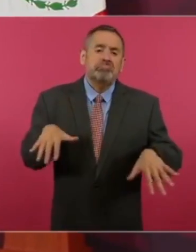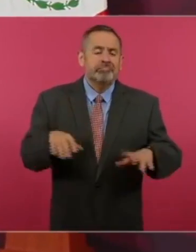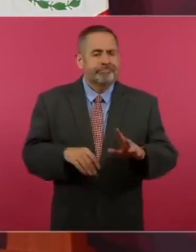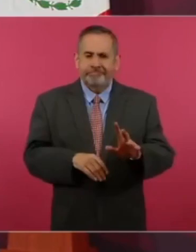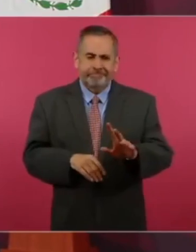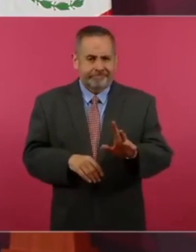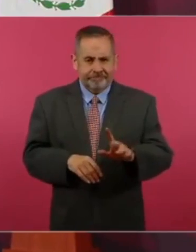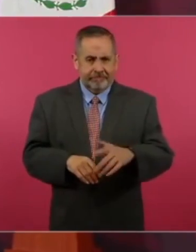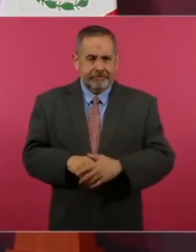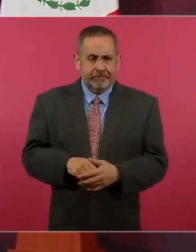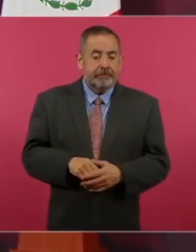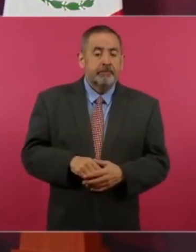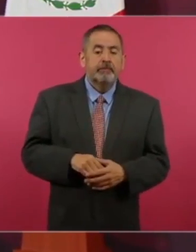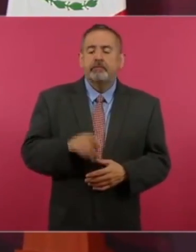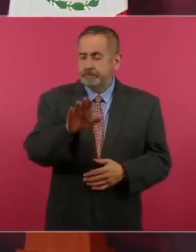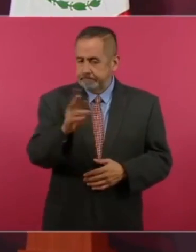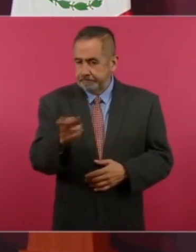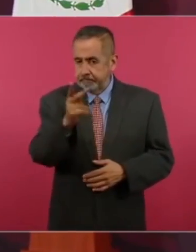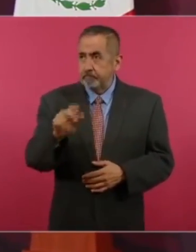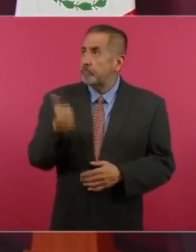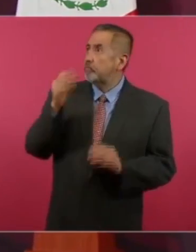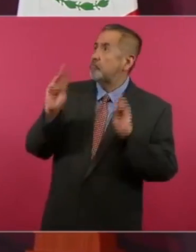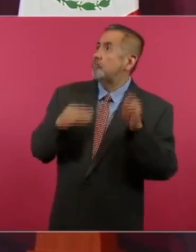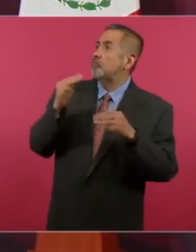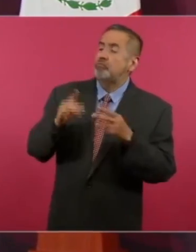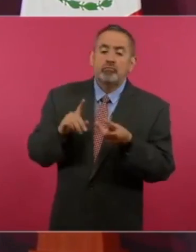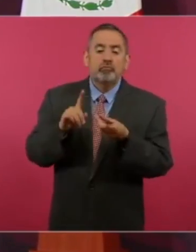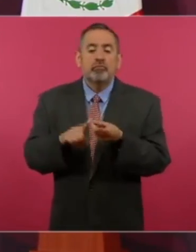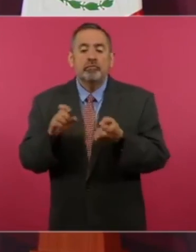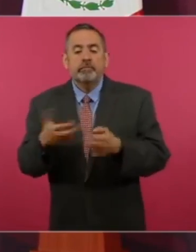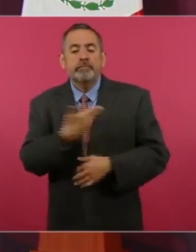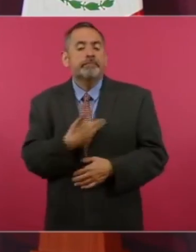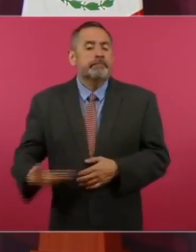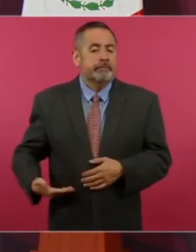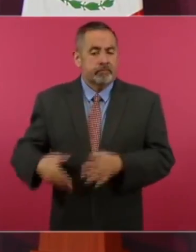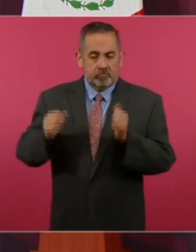Porque, a ver, ¿en qué país del mundo hay un presidente